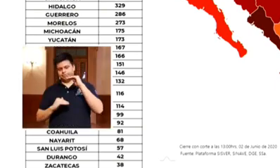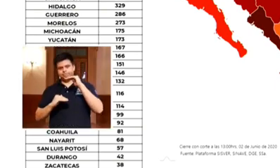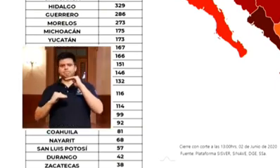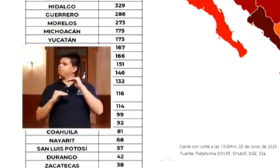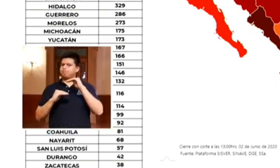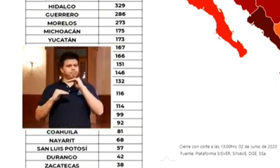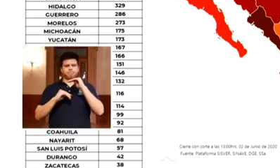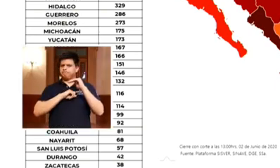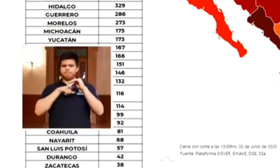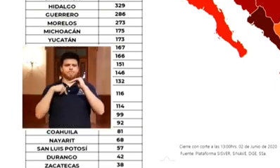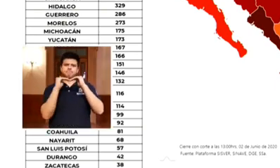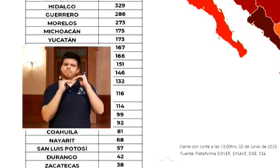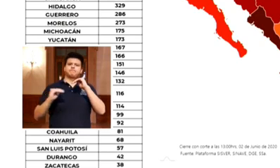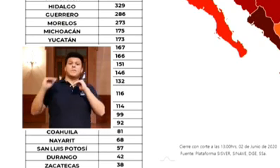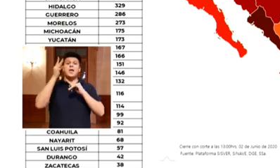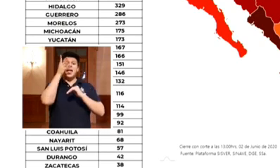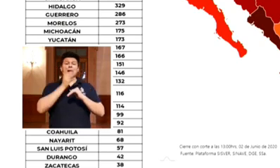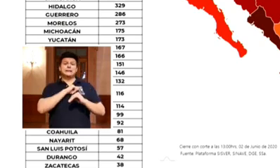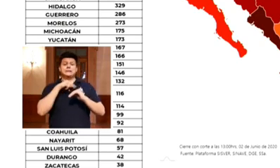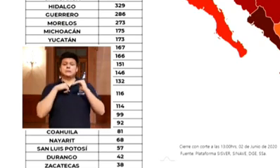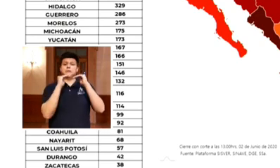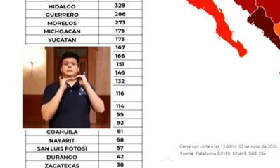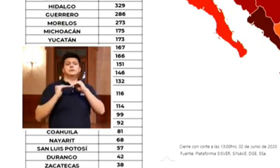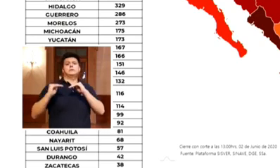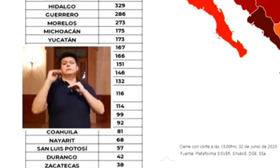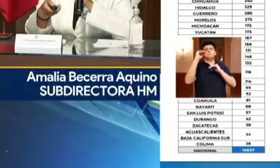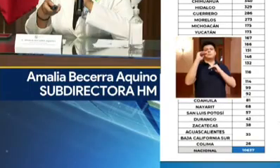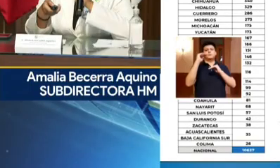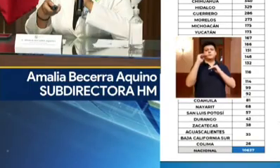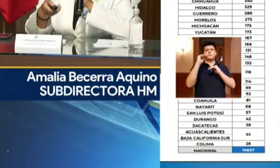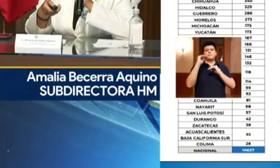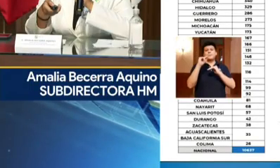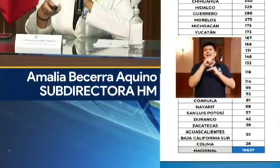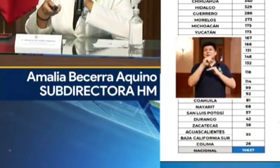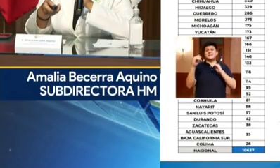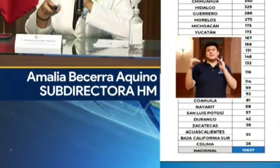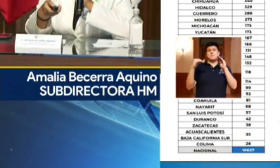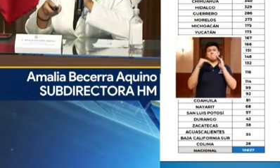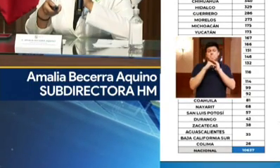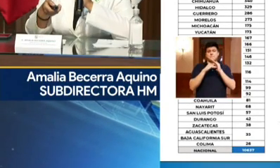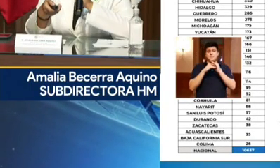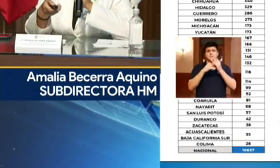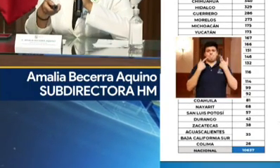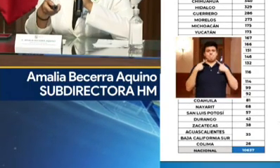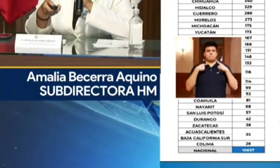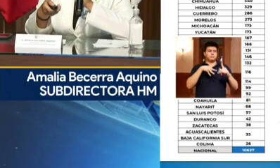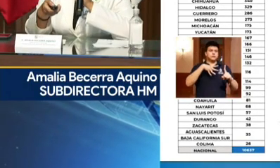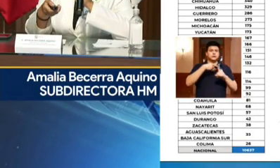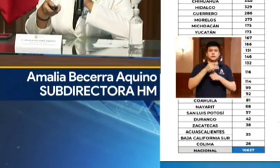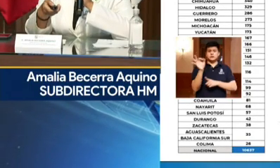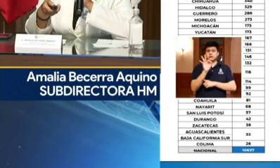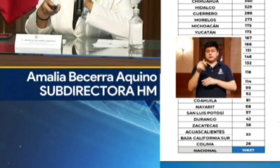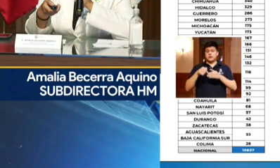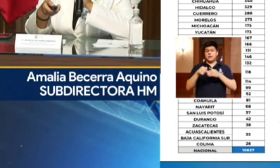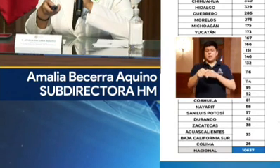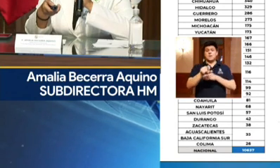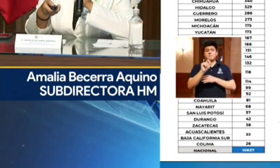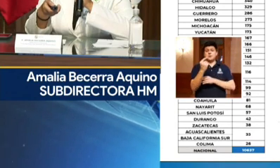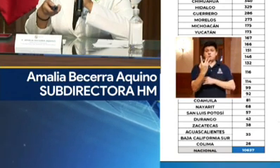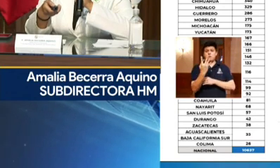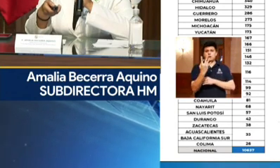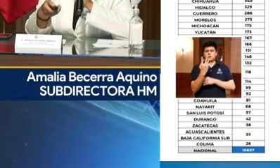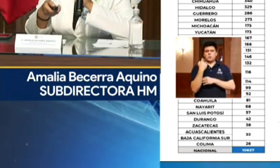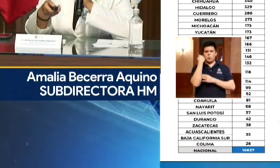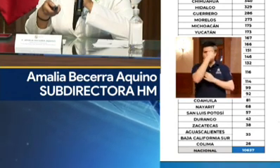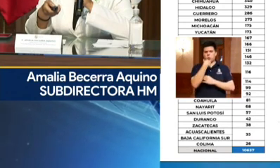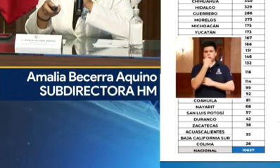muy cercanos a llegar a 100,000 casos. Seguramente en 24 horas